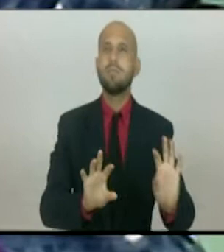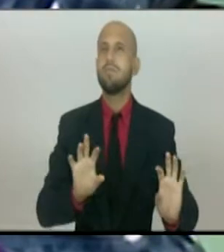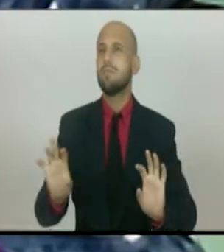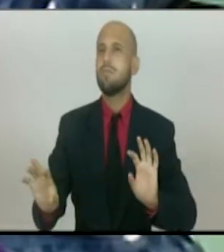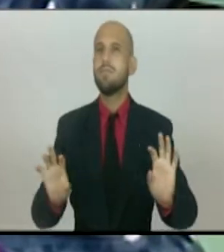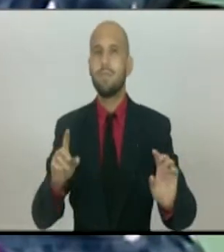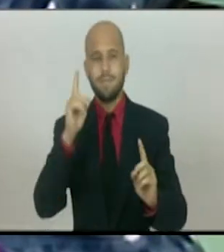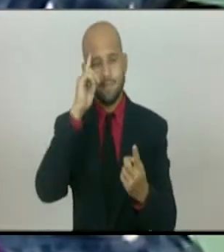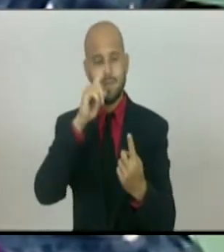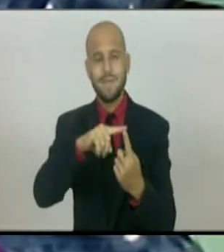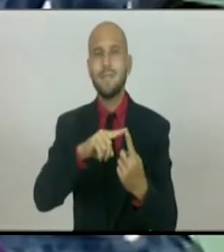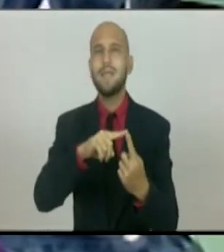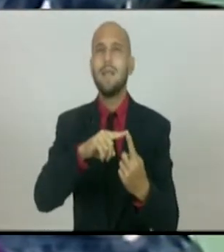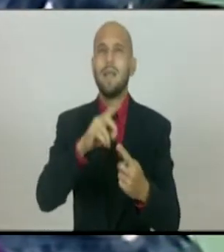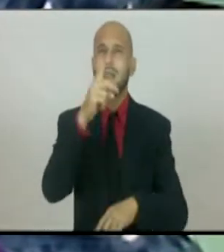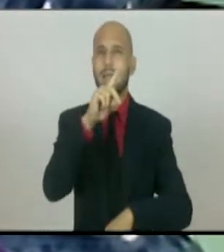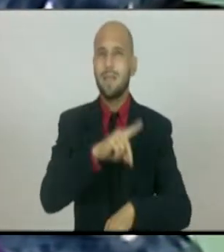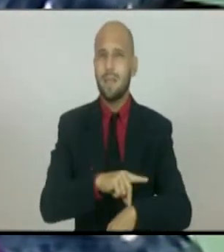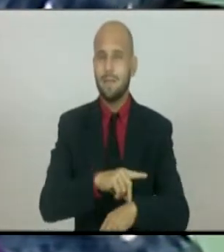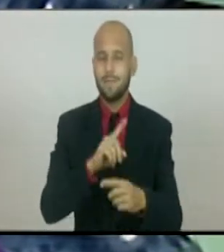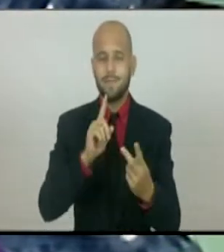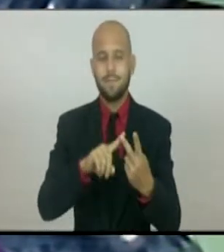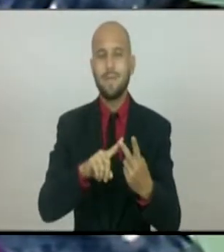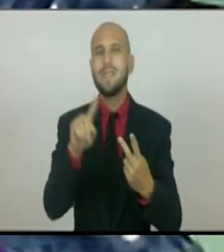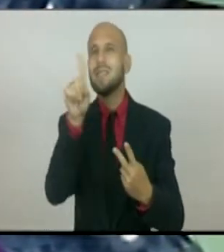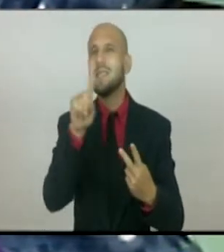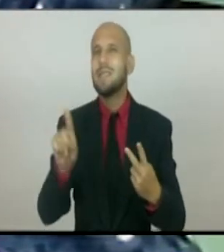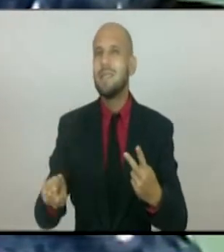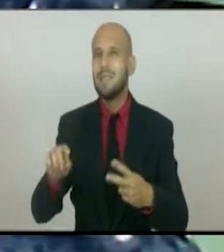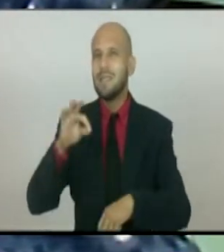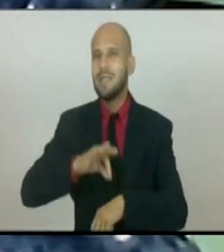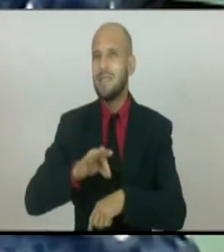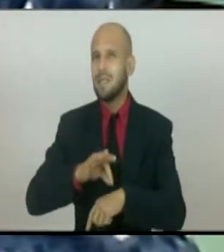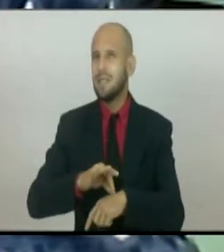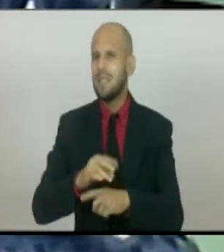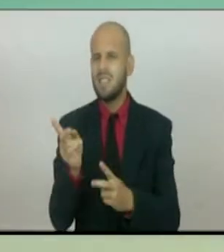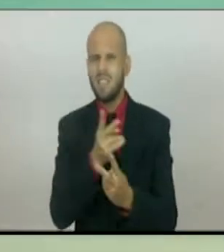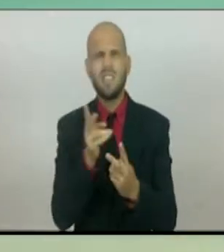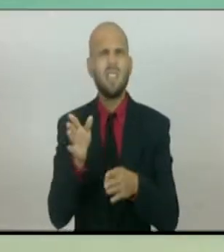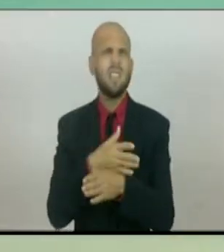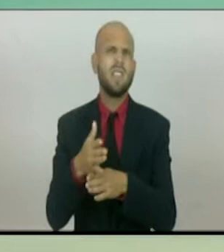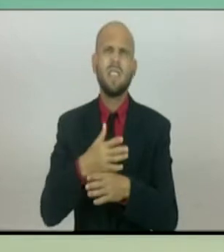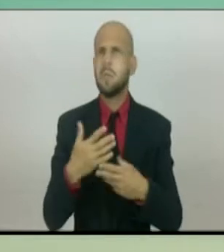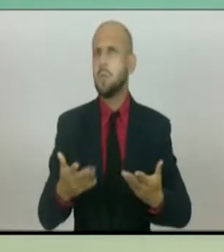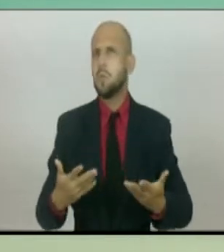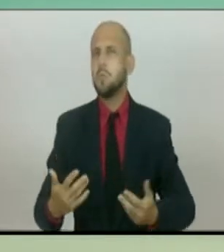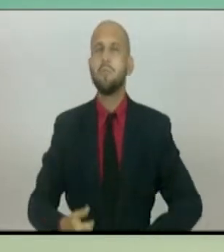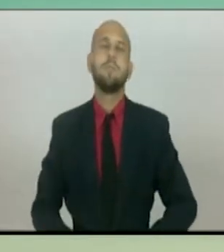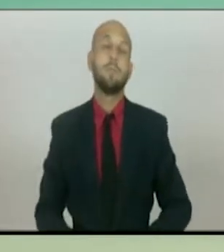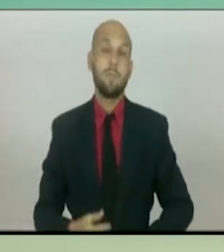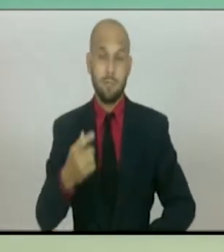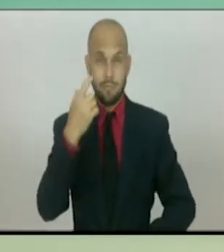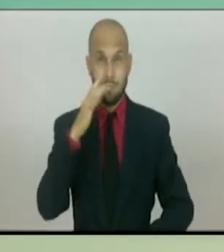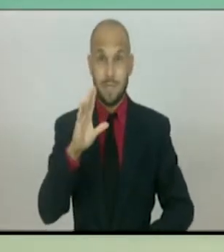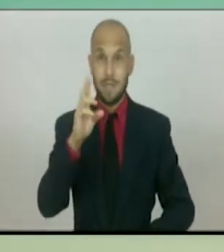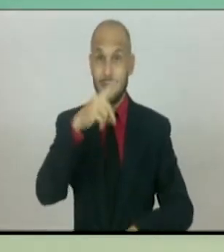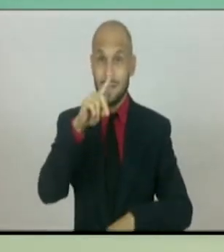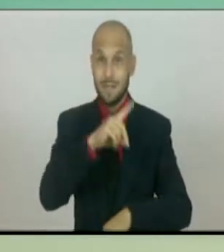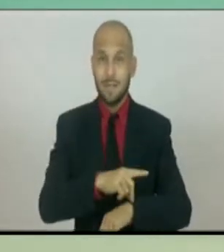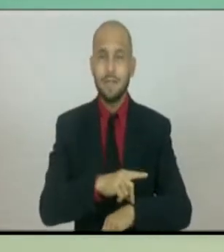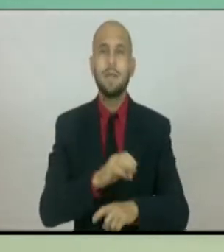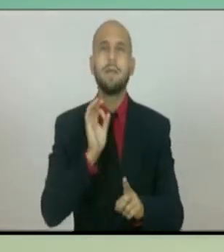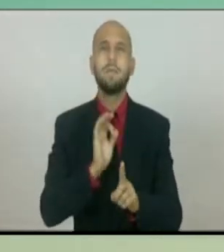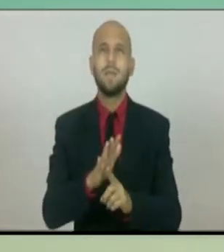entre el dengue y el Zika para tener una mejor idea de estas enfermedades. Bueno, el dengue por lo general comienza